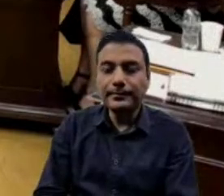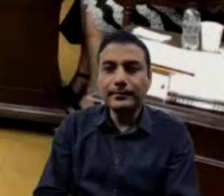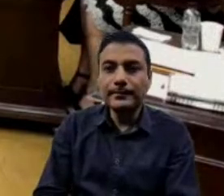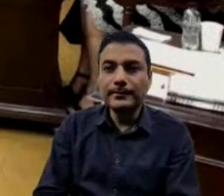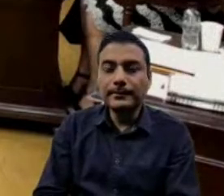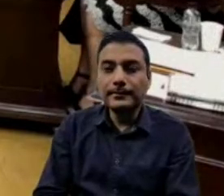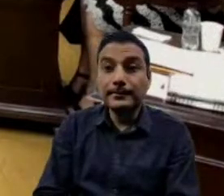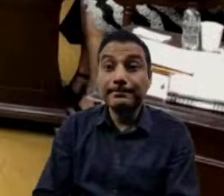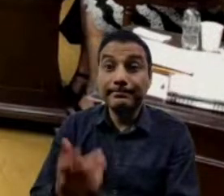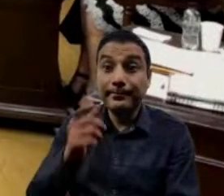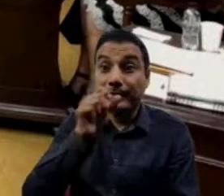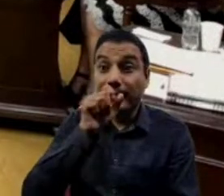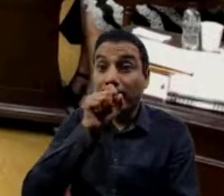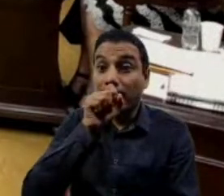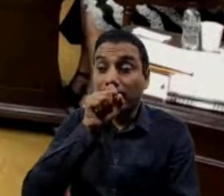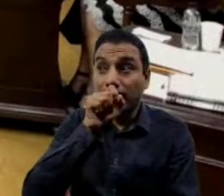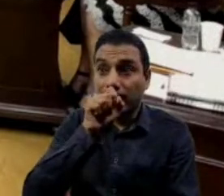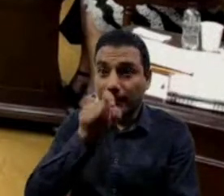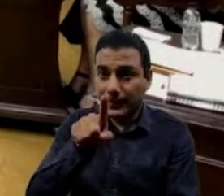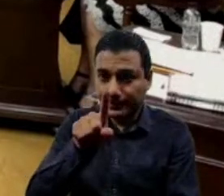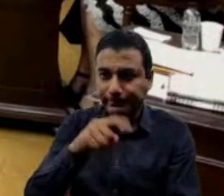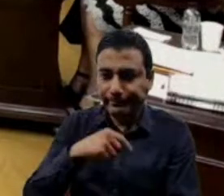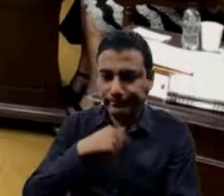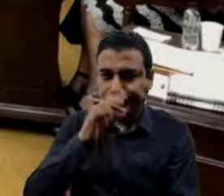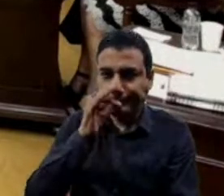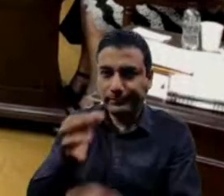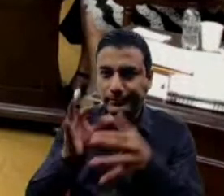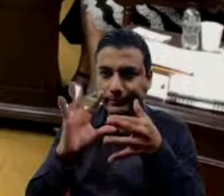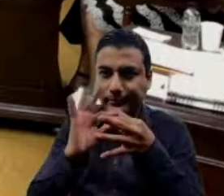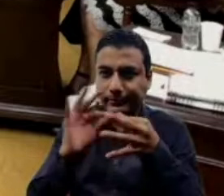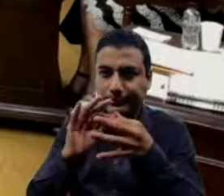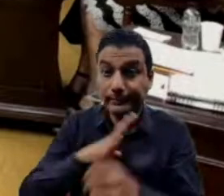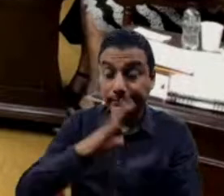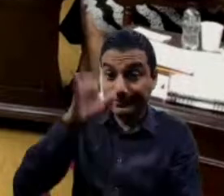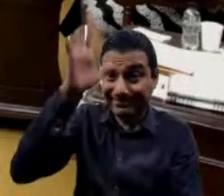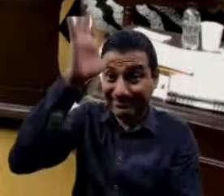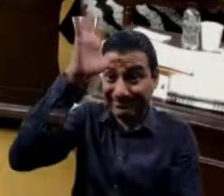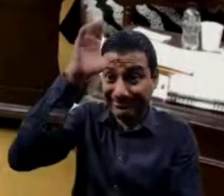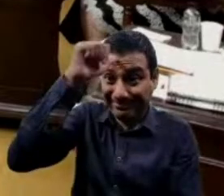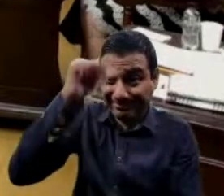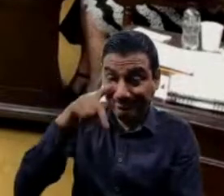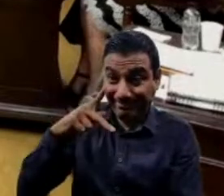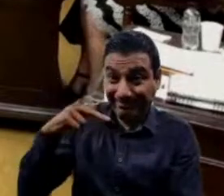De igual forma, destacamos el acuerdo aprobado por la legislatura,